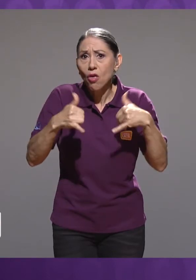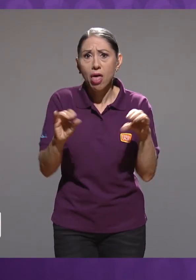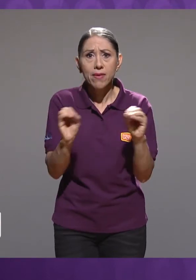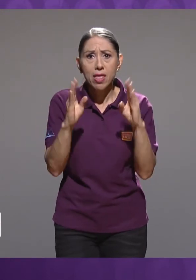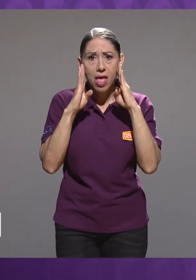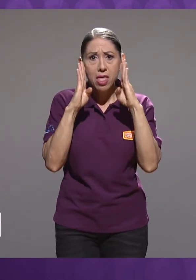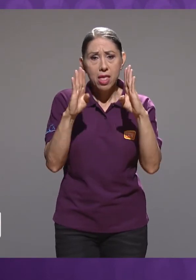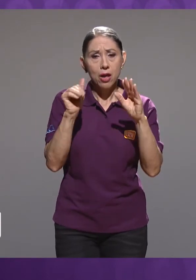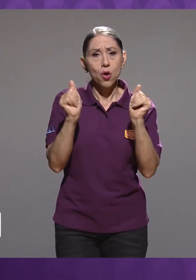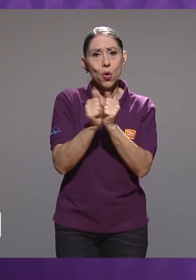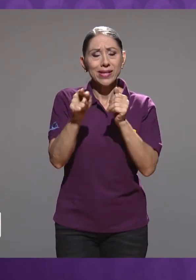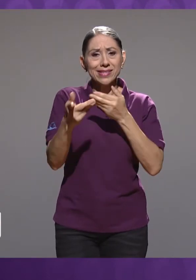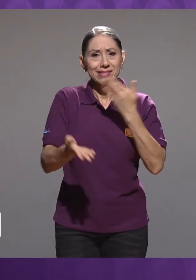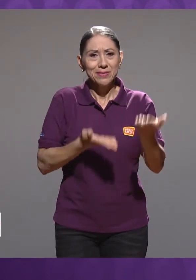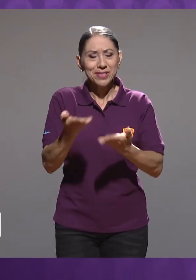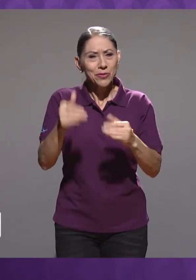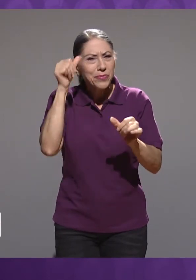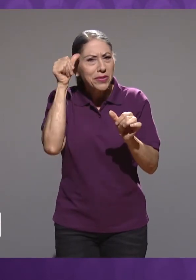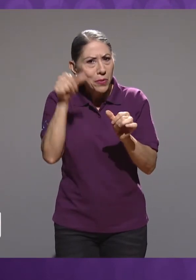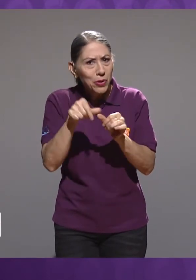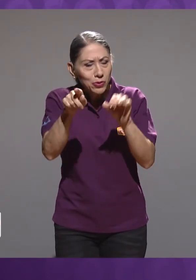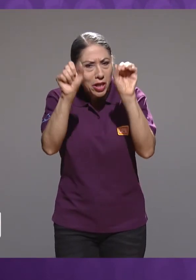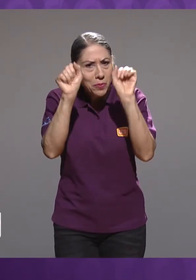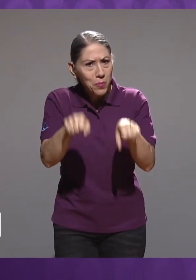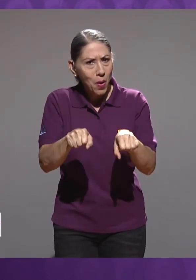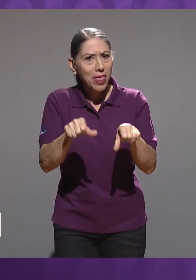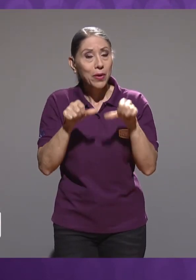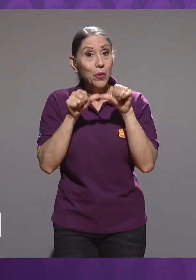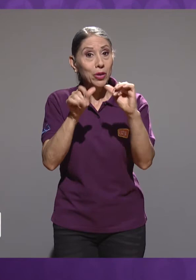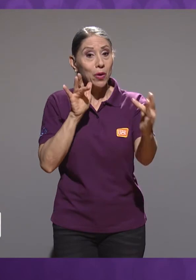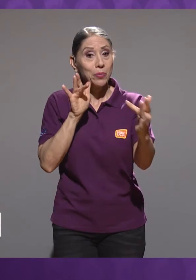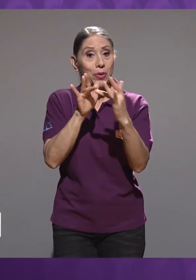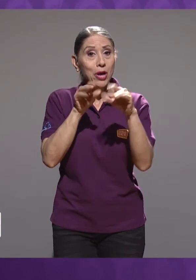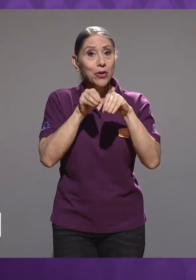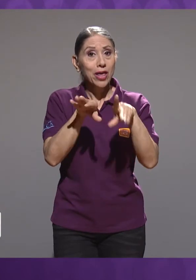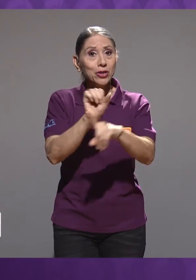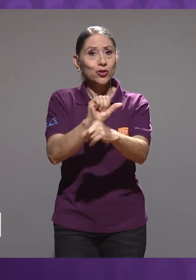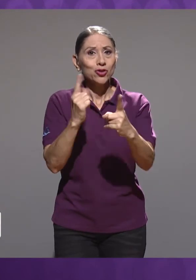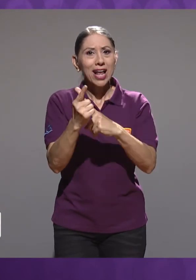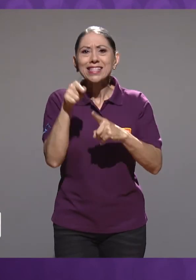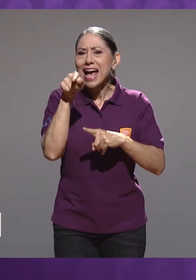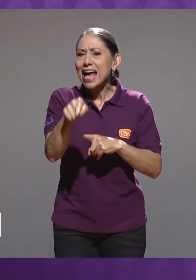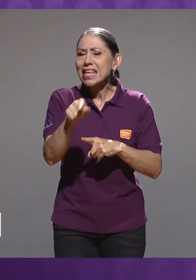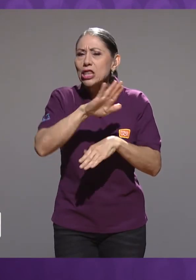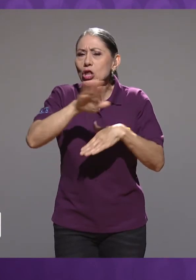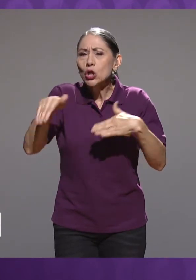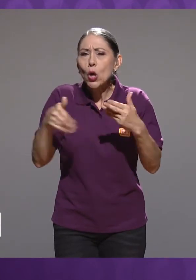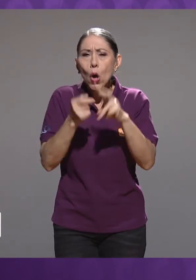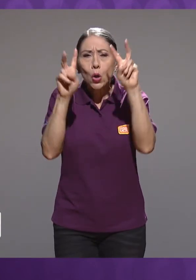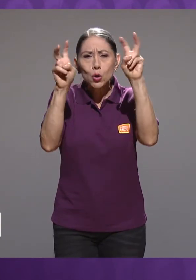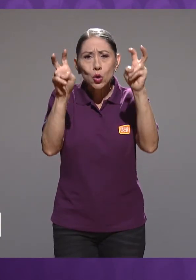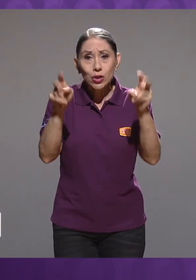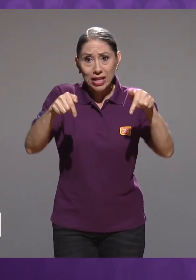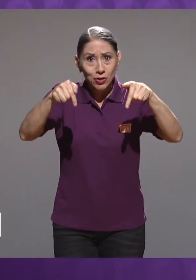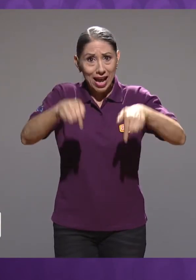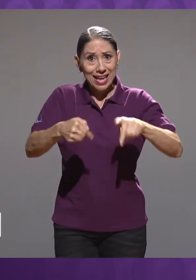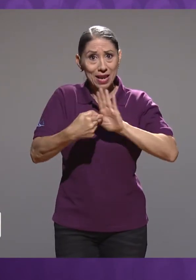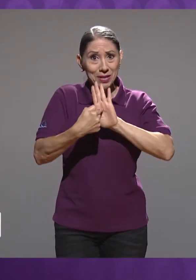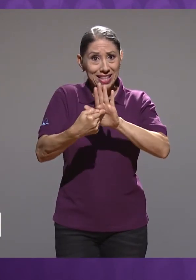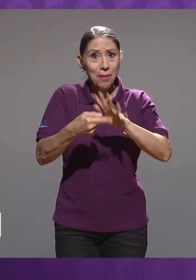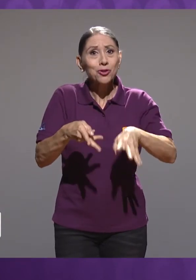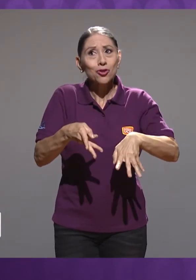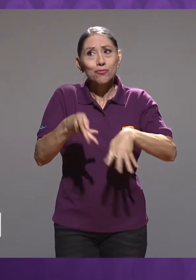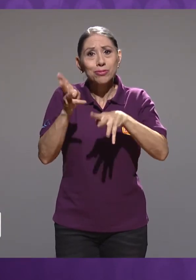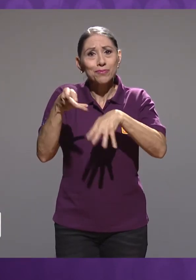está cubierta con este servicio. Les recuerdo que puede seguir en las redes sociales donde compartimos todos los contenidos que le presentamos